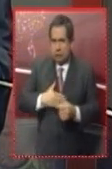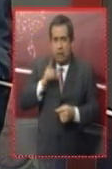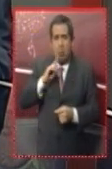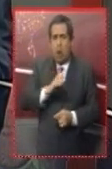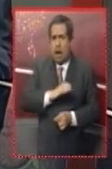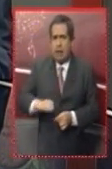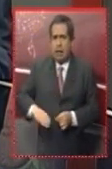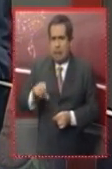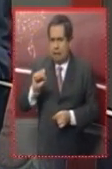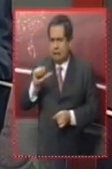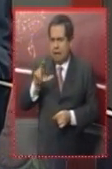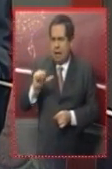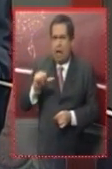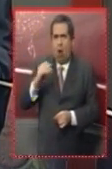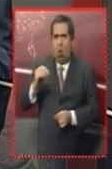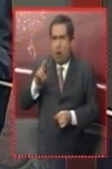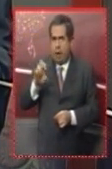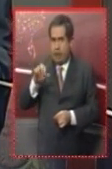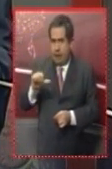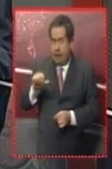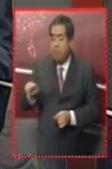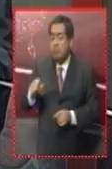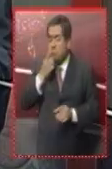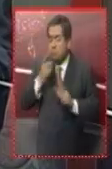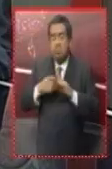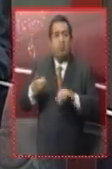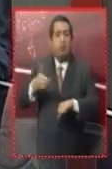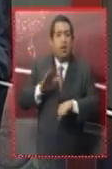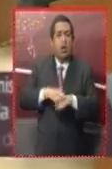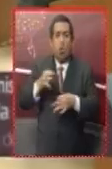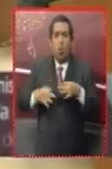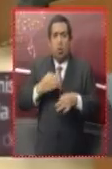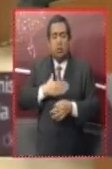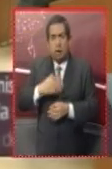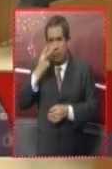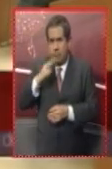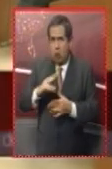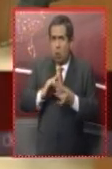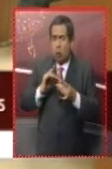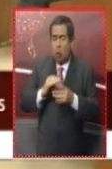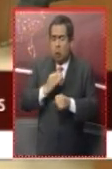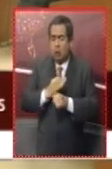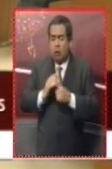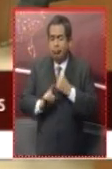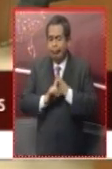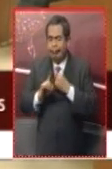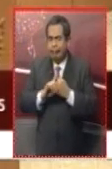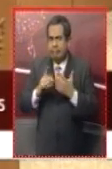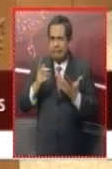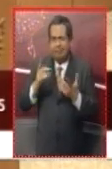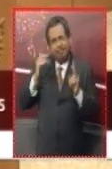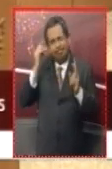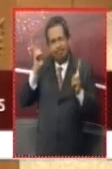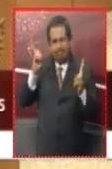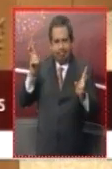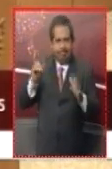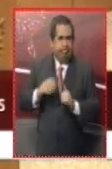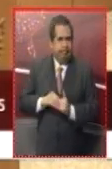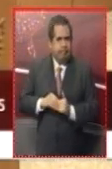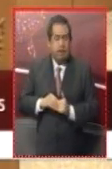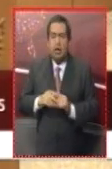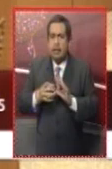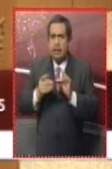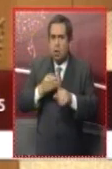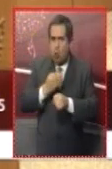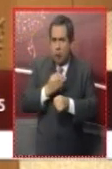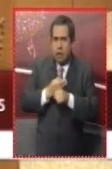candidata Sara Orea señaló que la Administración de Justicia en México se encuentra en una crisis desde un sentido filosófico. Indicó que estamos